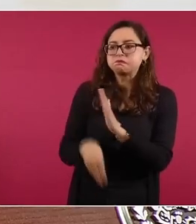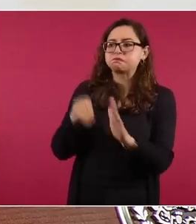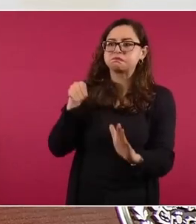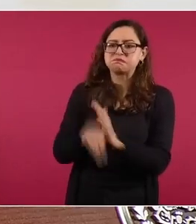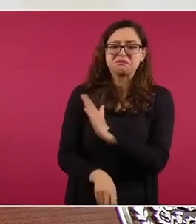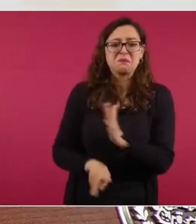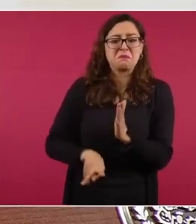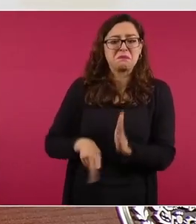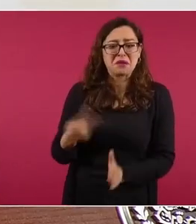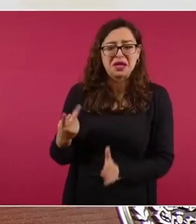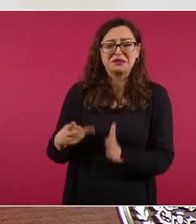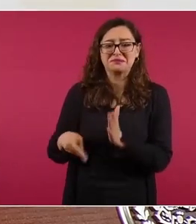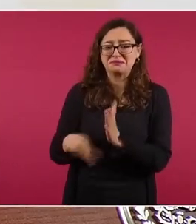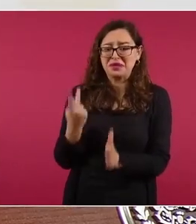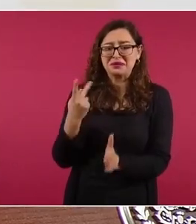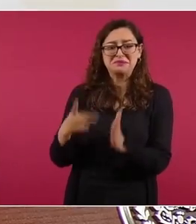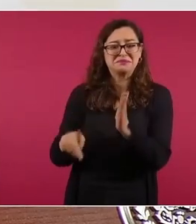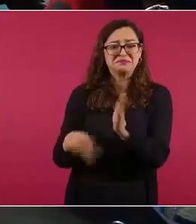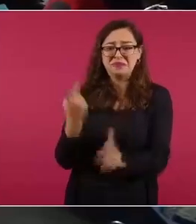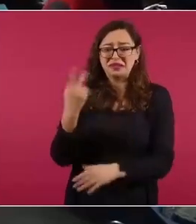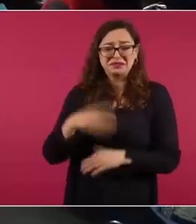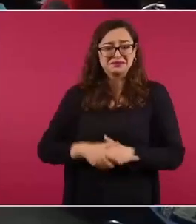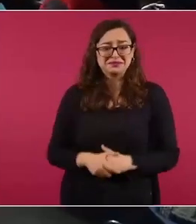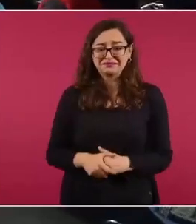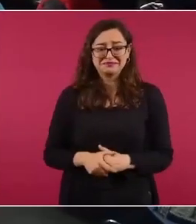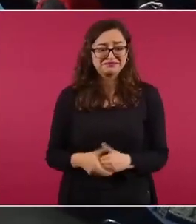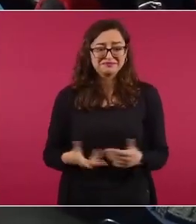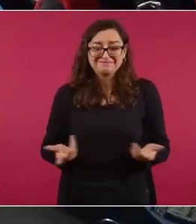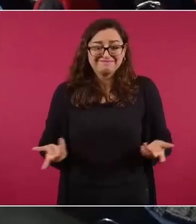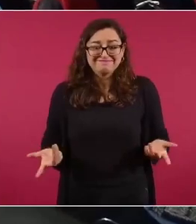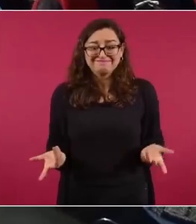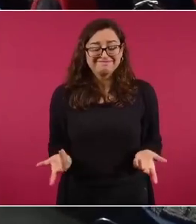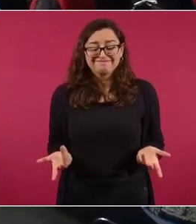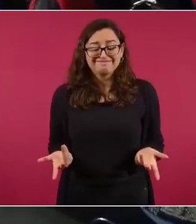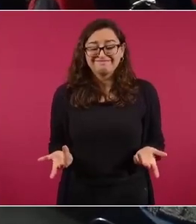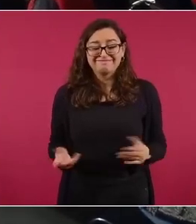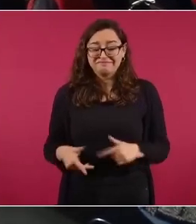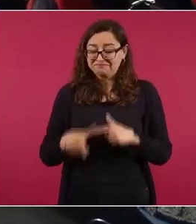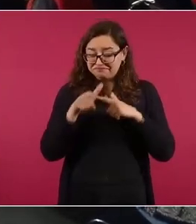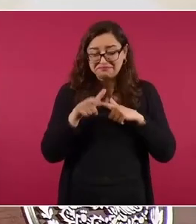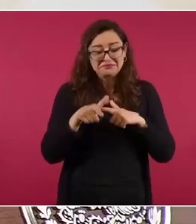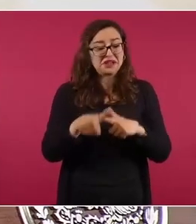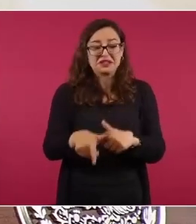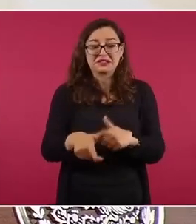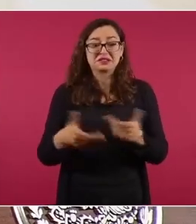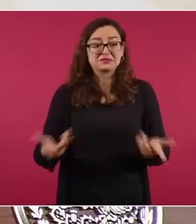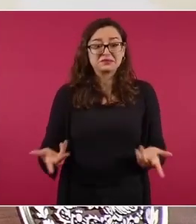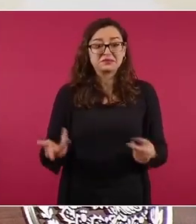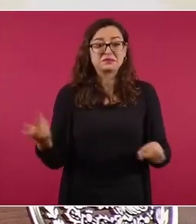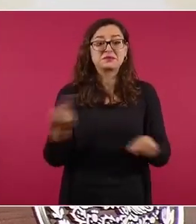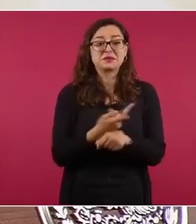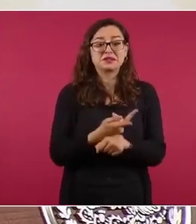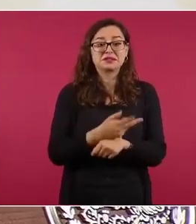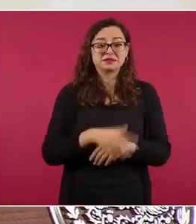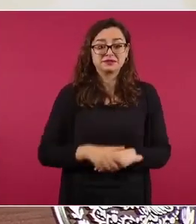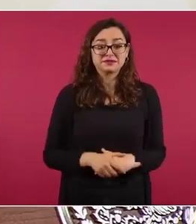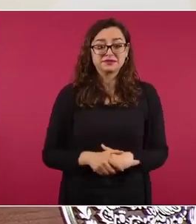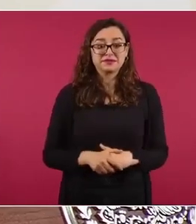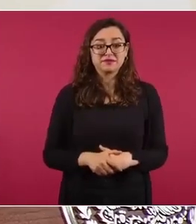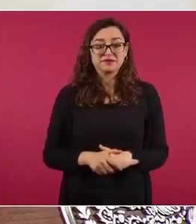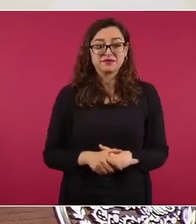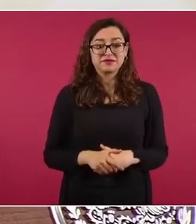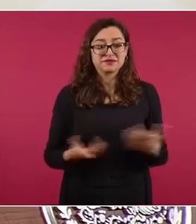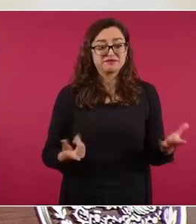fracasando. Porque el triunfo, como decía Juárez, de la reacción